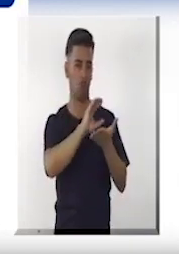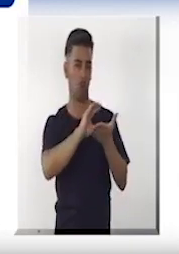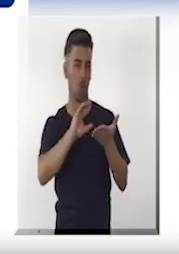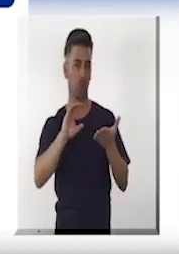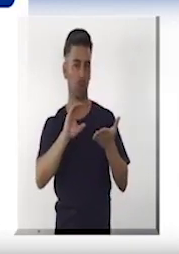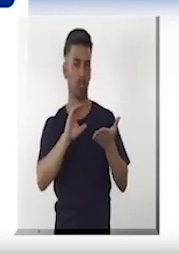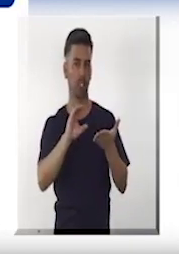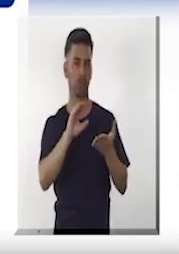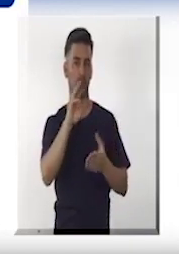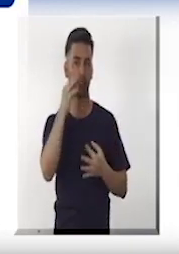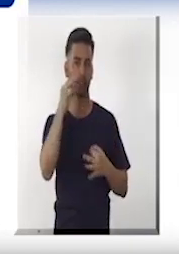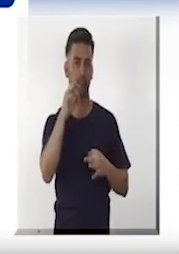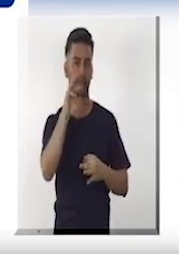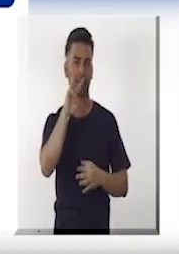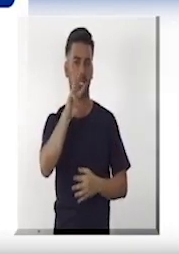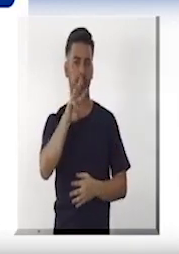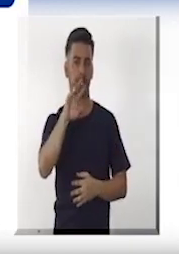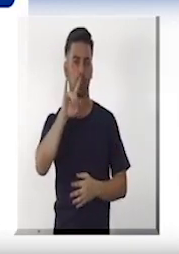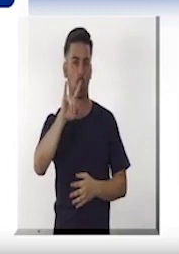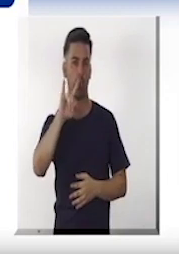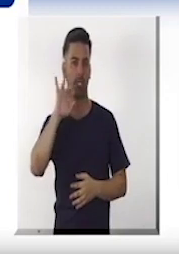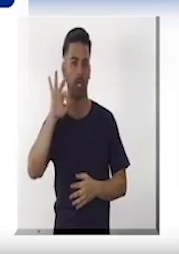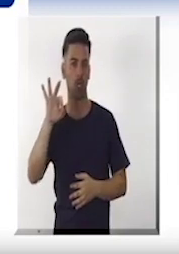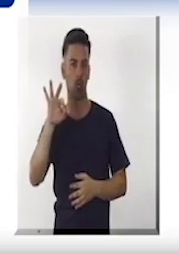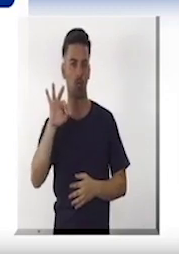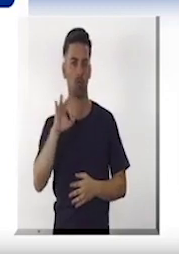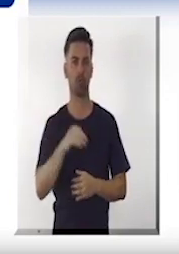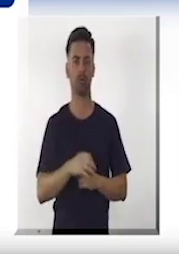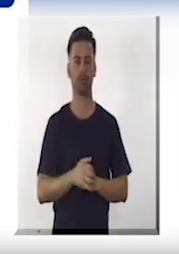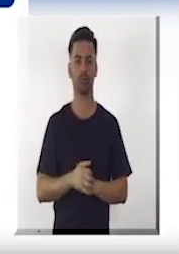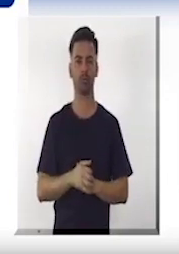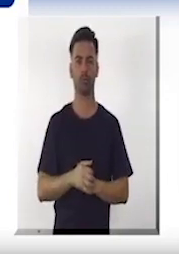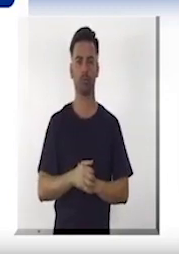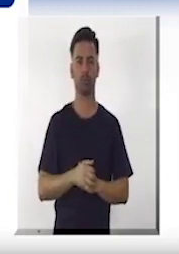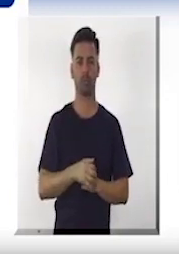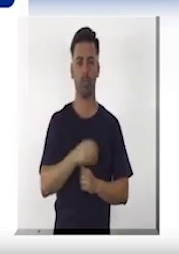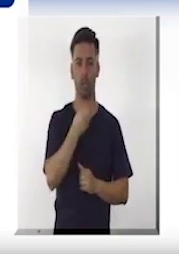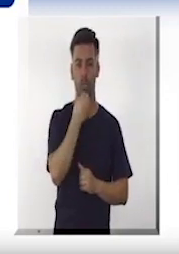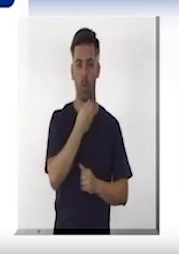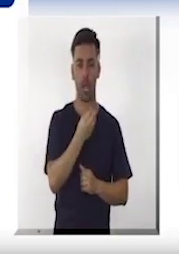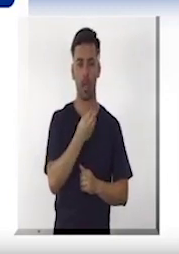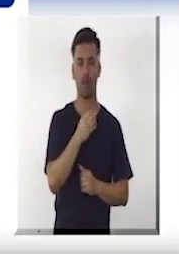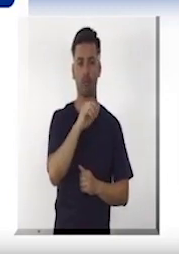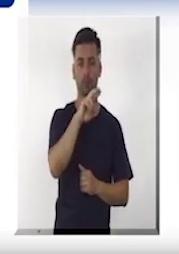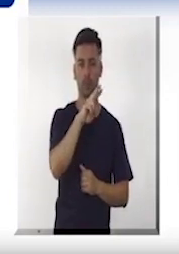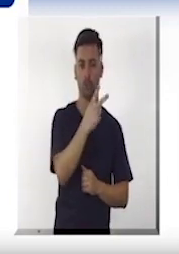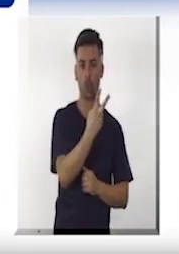398. Pueden ser dos o más monomios. Miren, la expresión algebraica